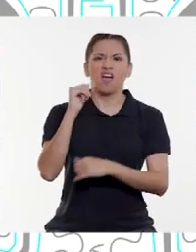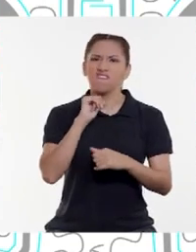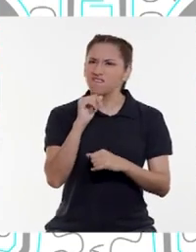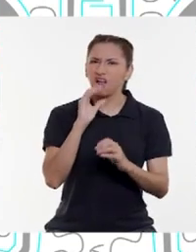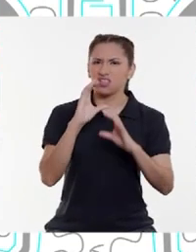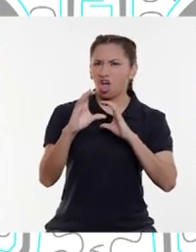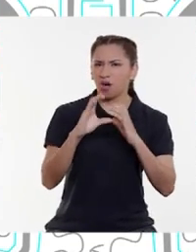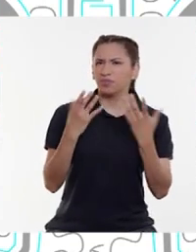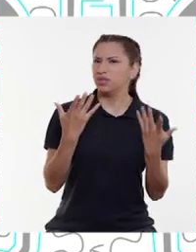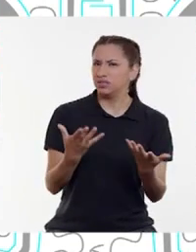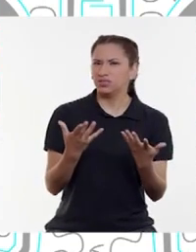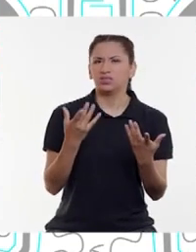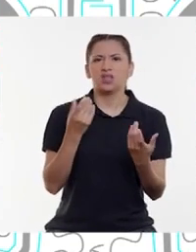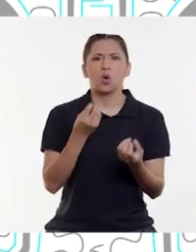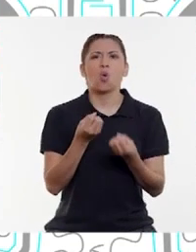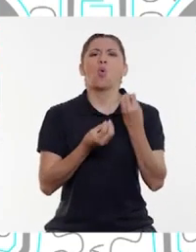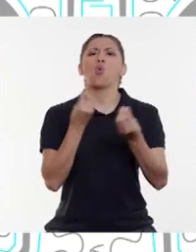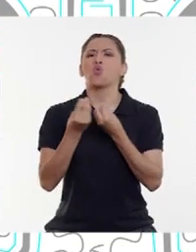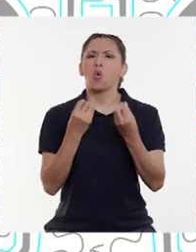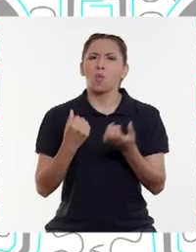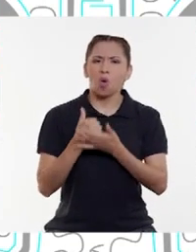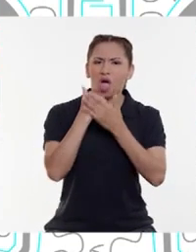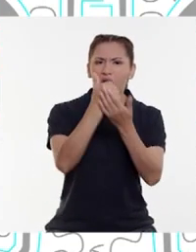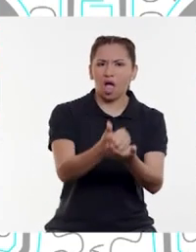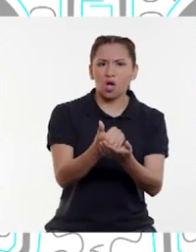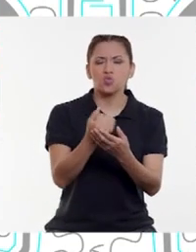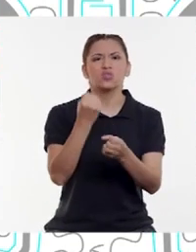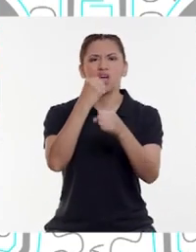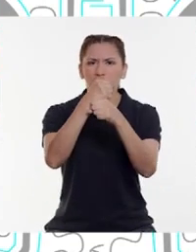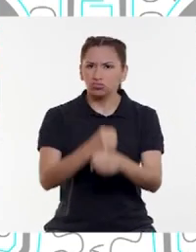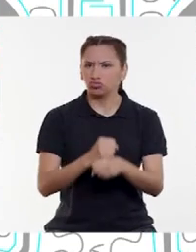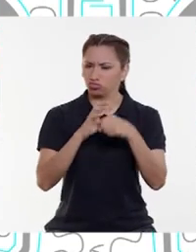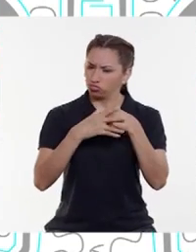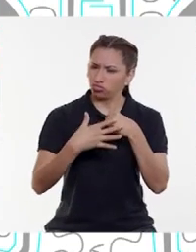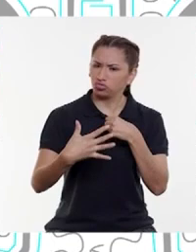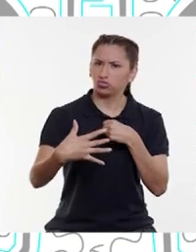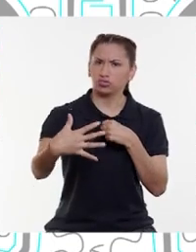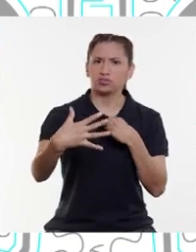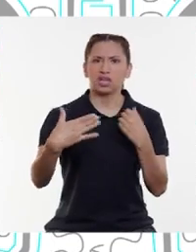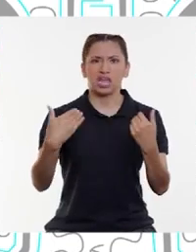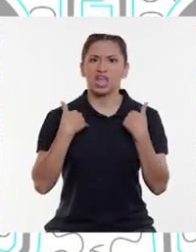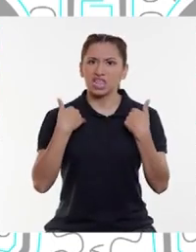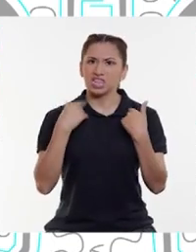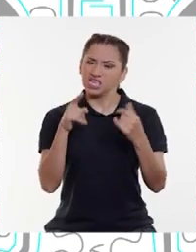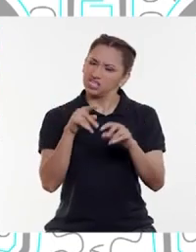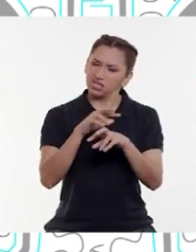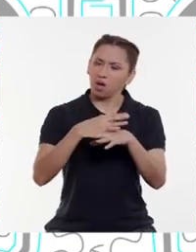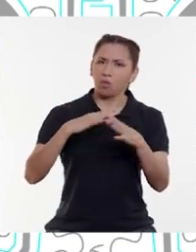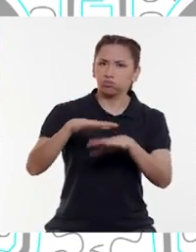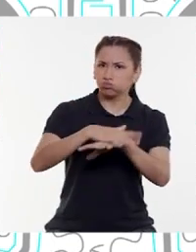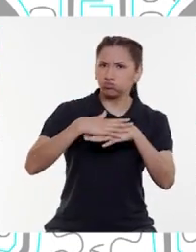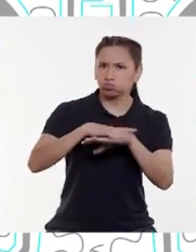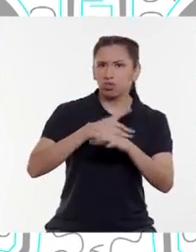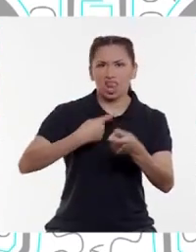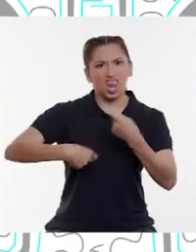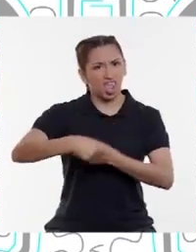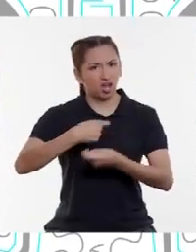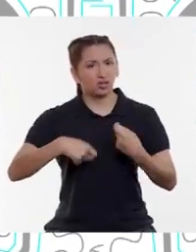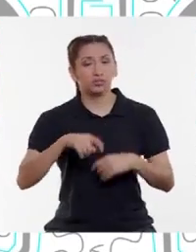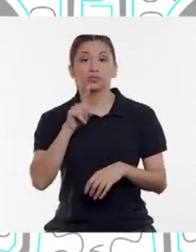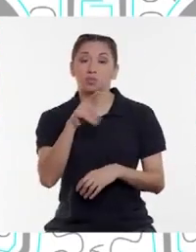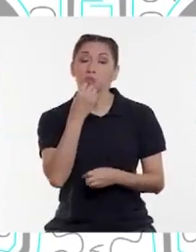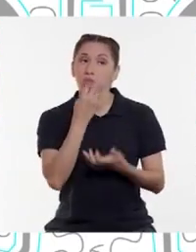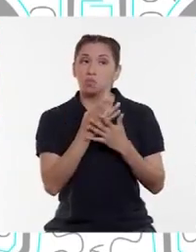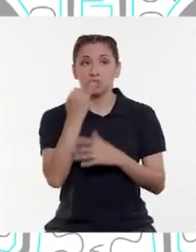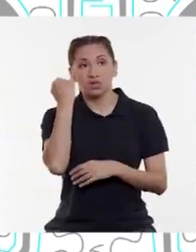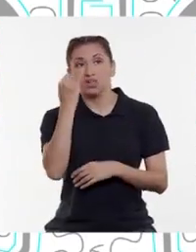no hablamos mucho sobre cómo poder contribuir a la sostenibilidad ambiental con esos planes de negocio. Bueno,